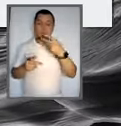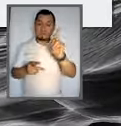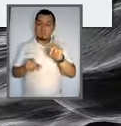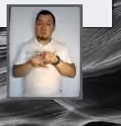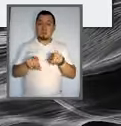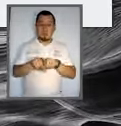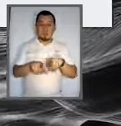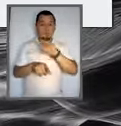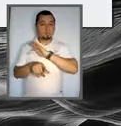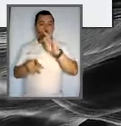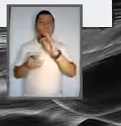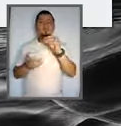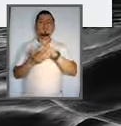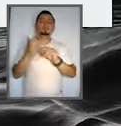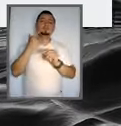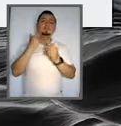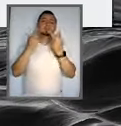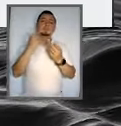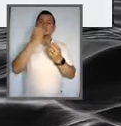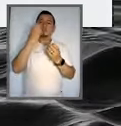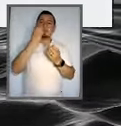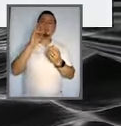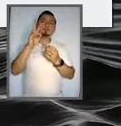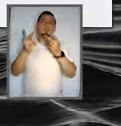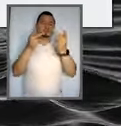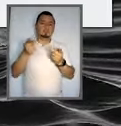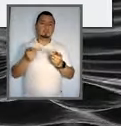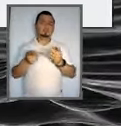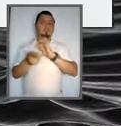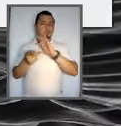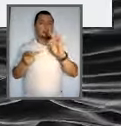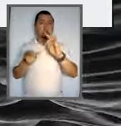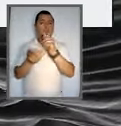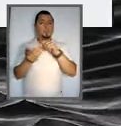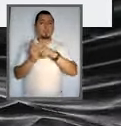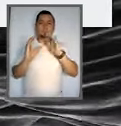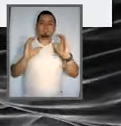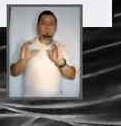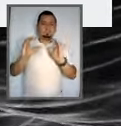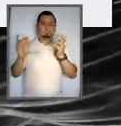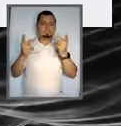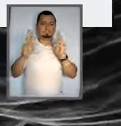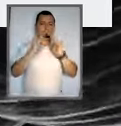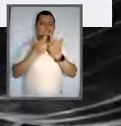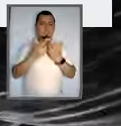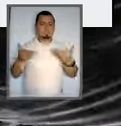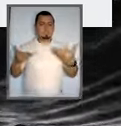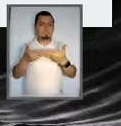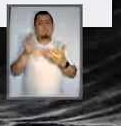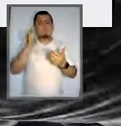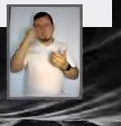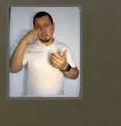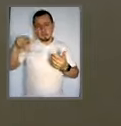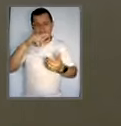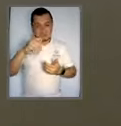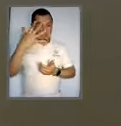también se puede hacer presencial en las escuelas con las debidas restricciones y cuidados sanitarios. La meta de esa